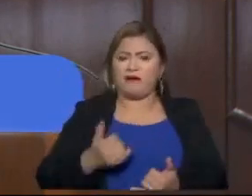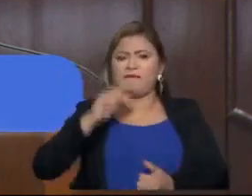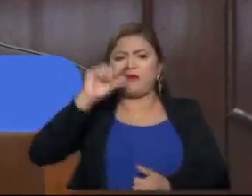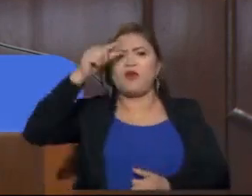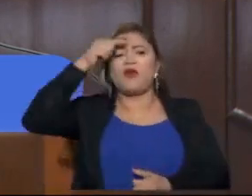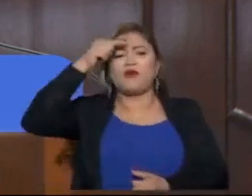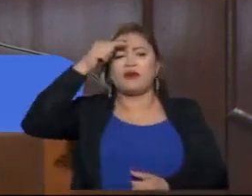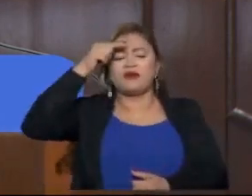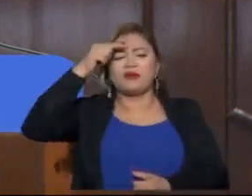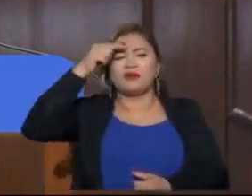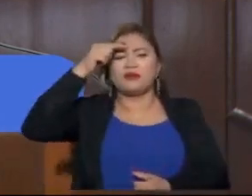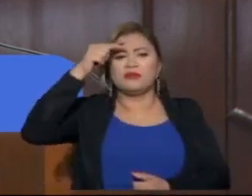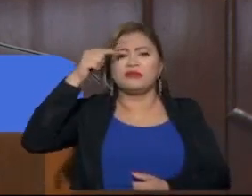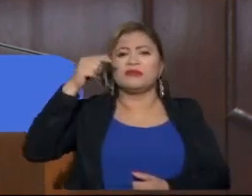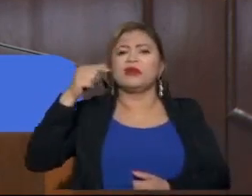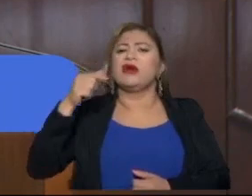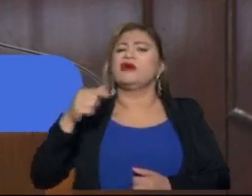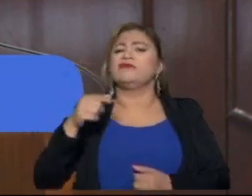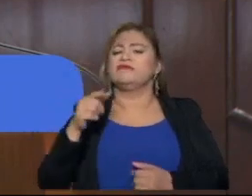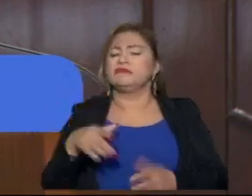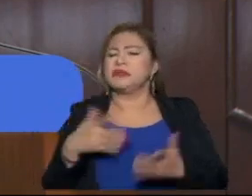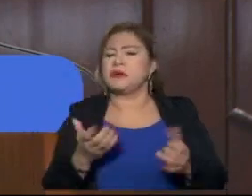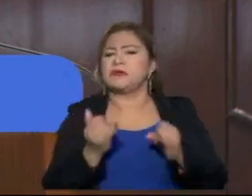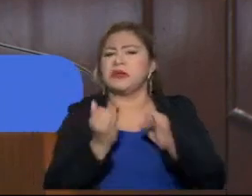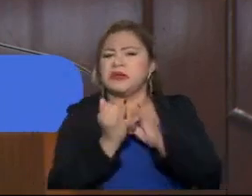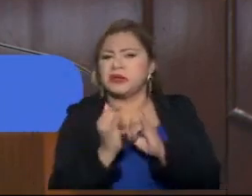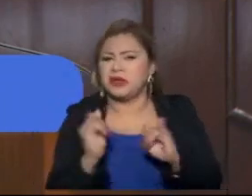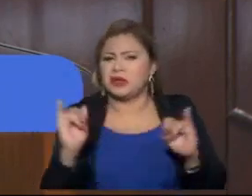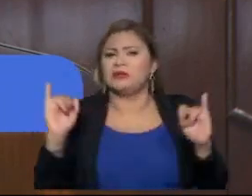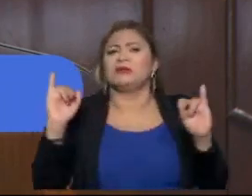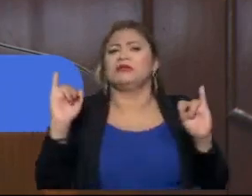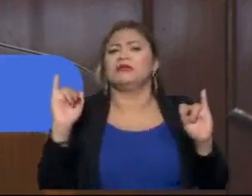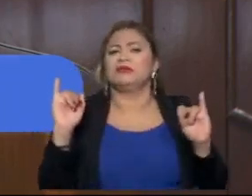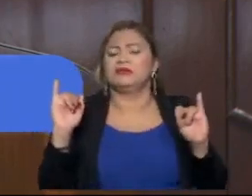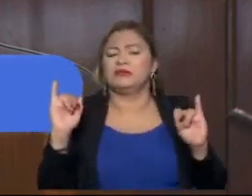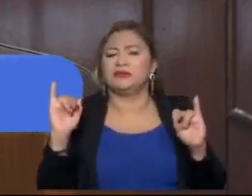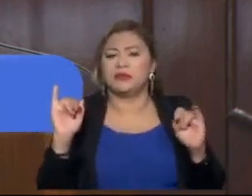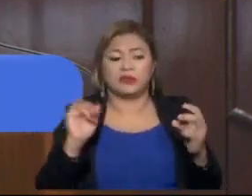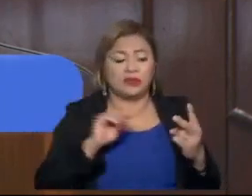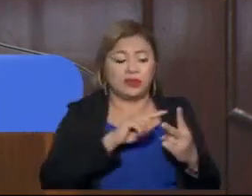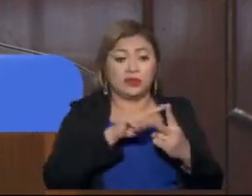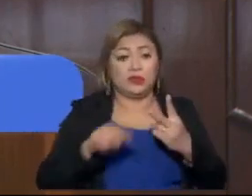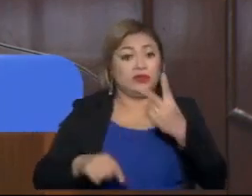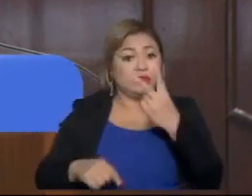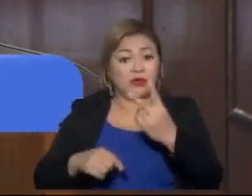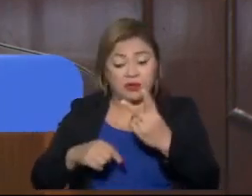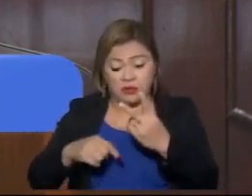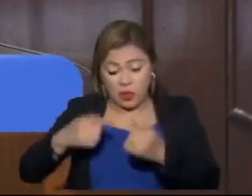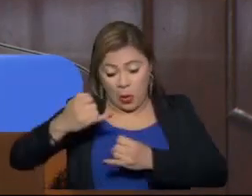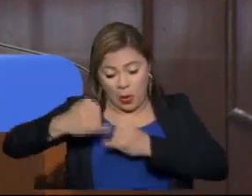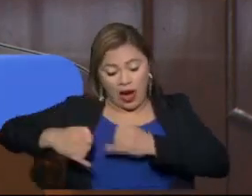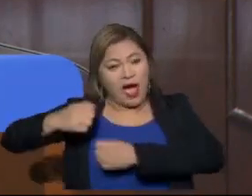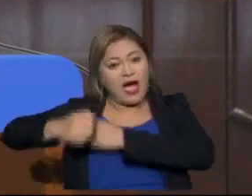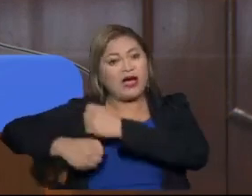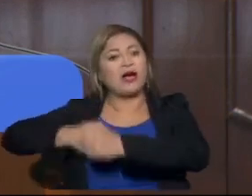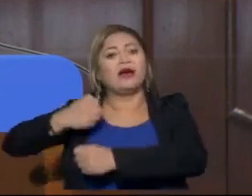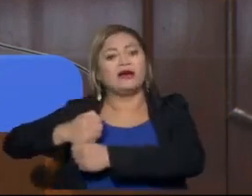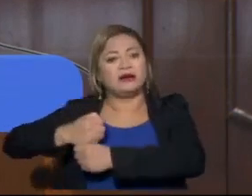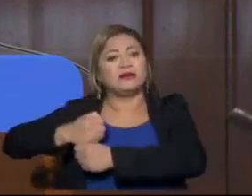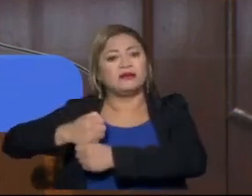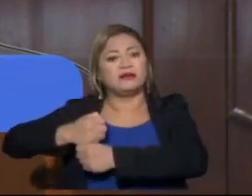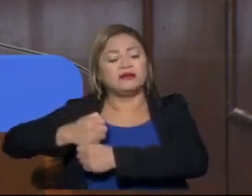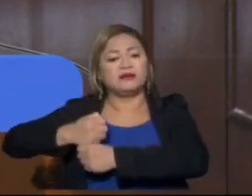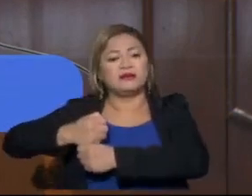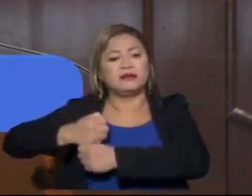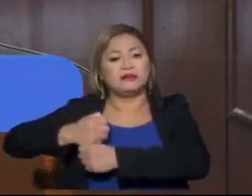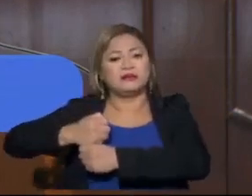Para fortalecer dicha independencia, en los dos últimos años asignamos al órgano